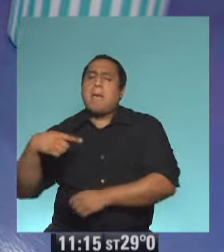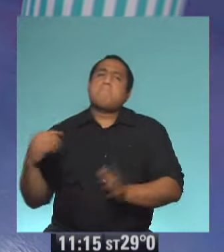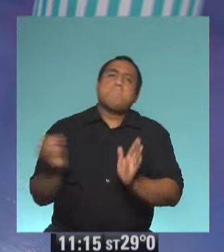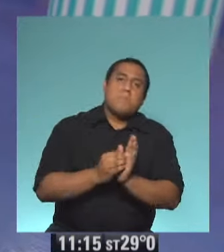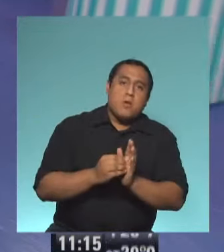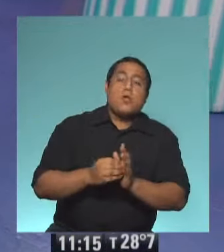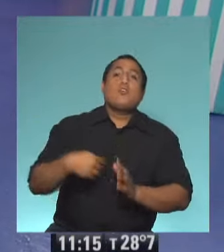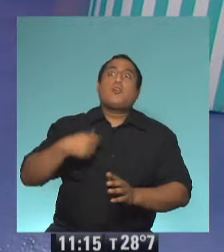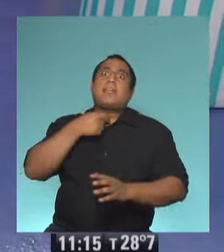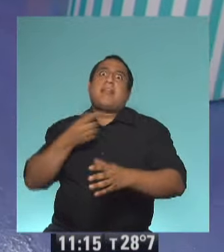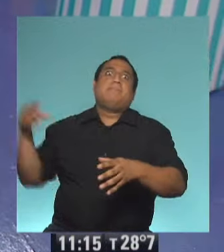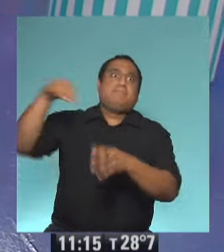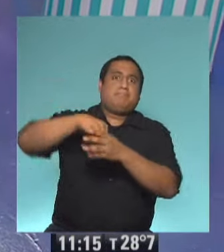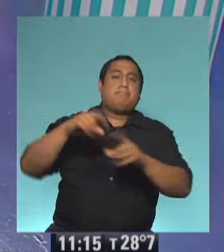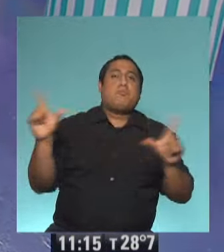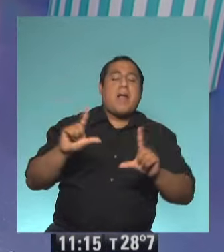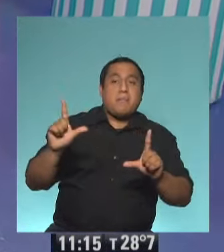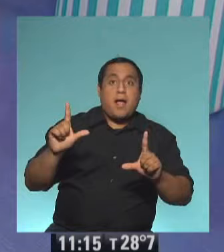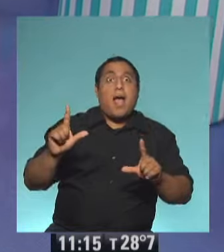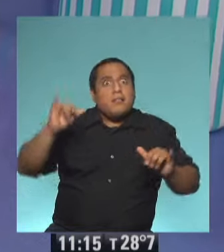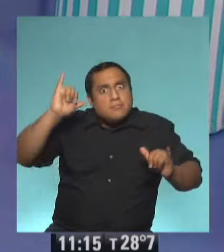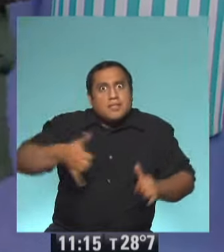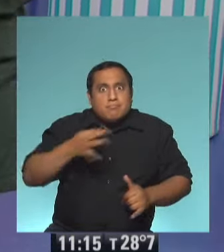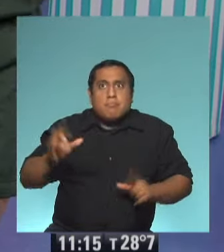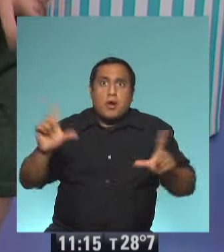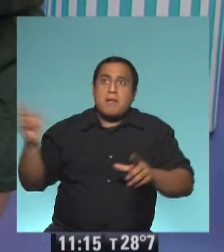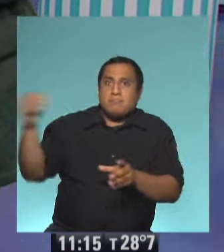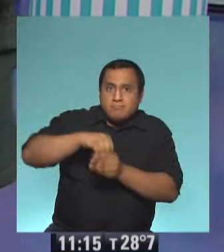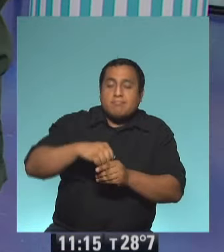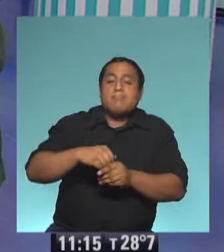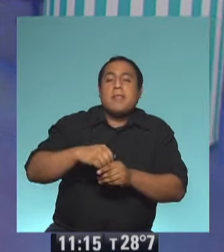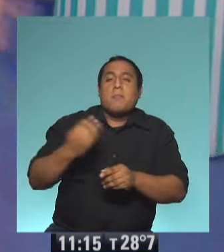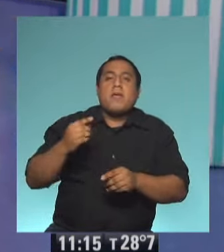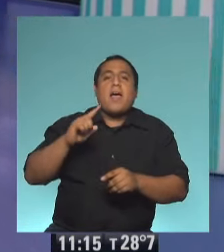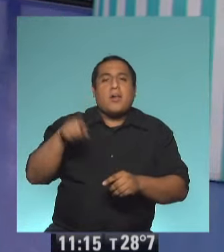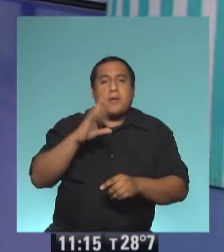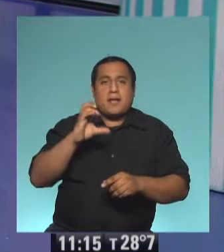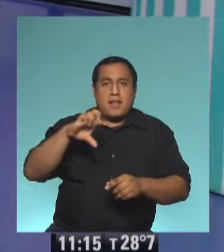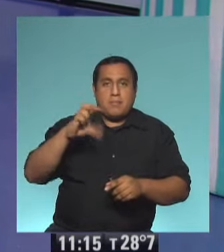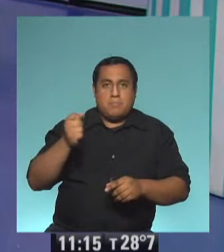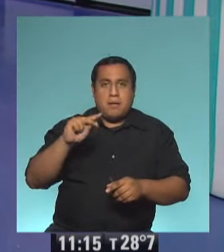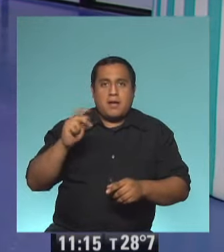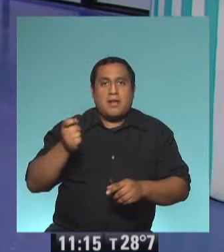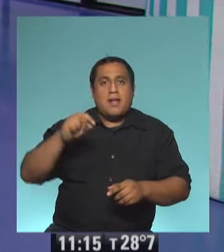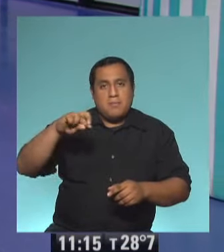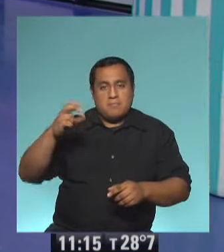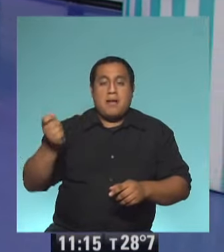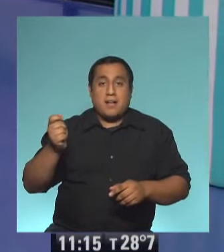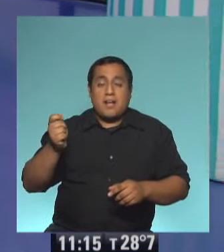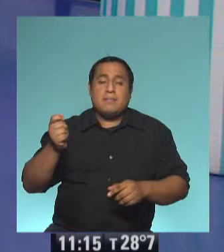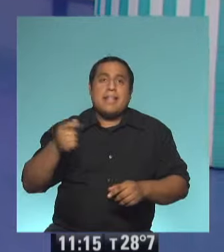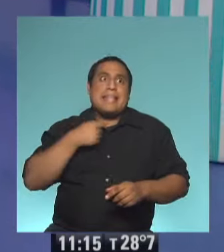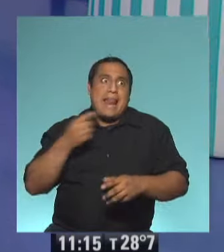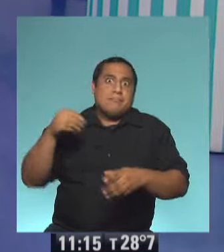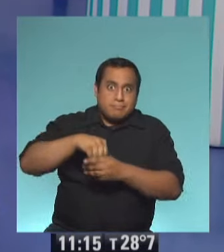también nos pueden decir, ¿no? Exactamente, si quieren participar en vivo del programa, pueden escribir arroba Canal Pacapaca, queremos participar para que se comunique alguien de la producción